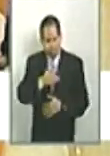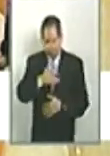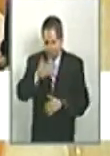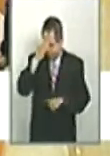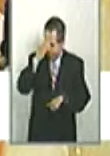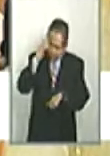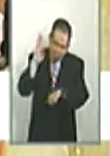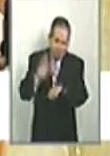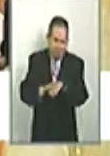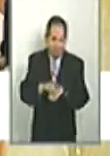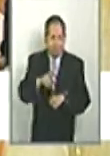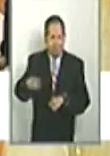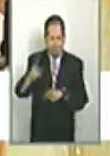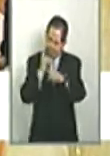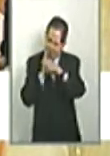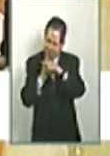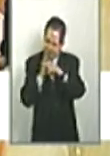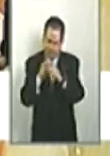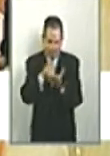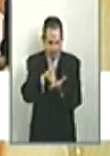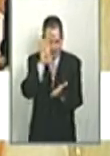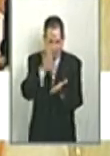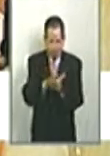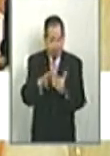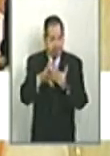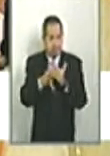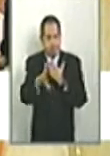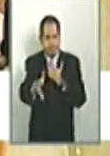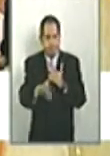hayamos dejado más huellas positivas que